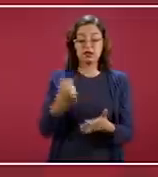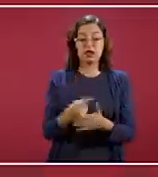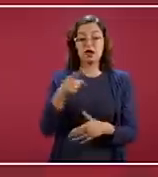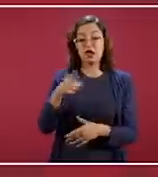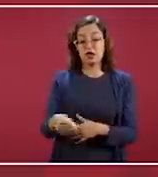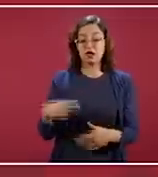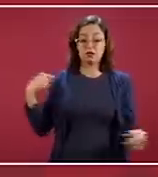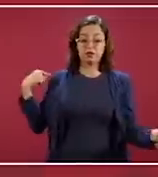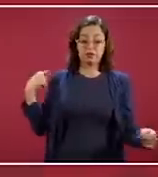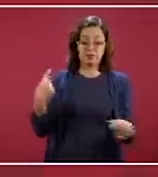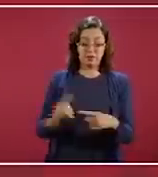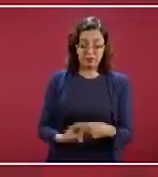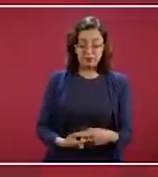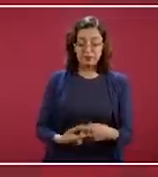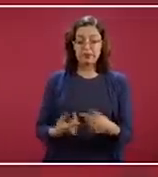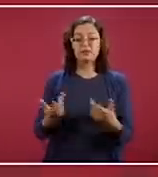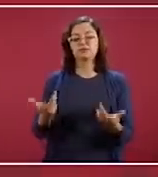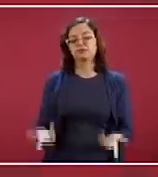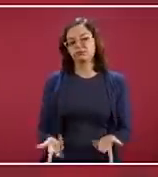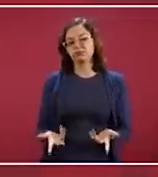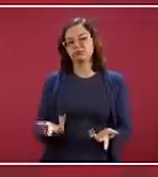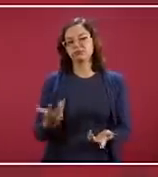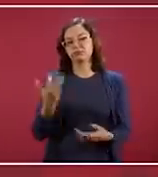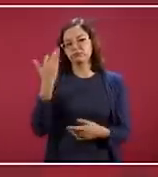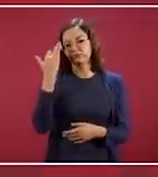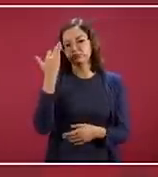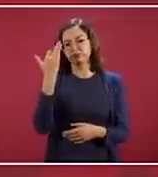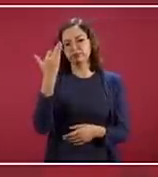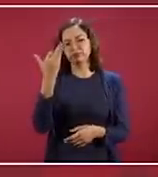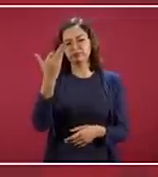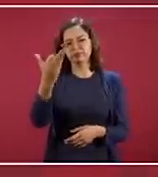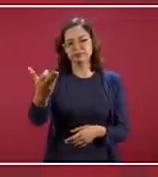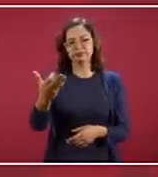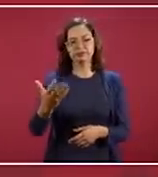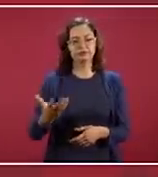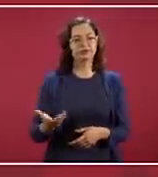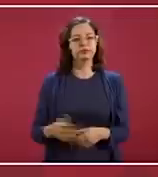tiempos hemos tenido más